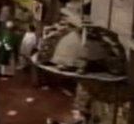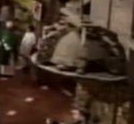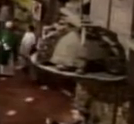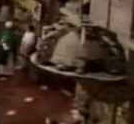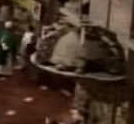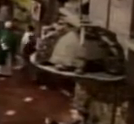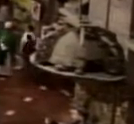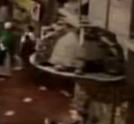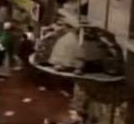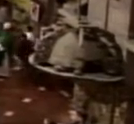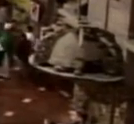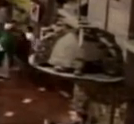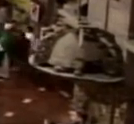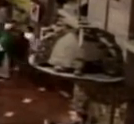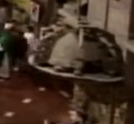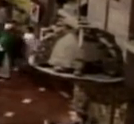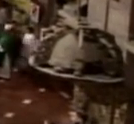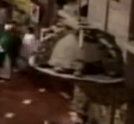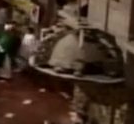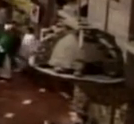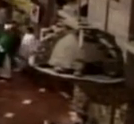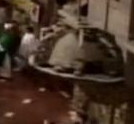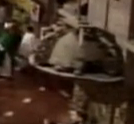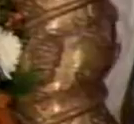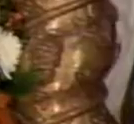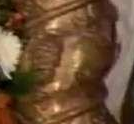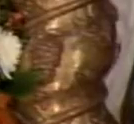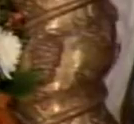a presidir la Santa Eucaristía.